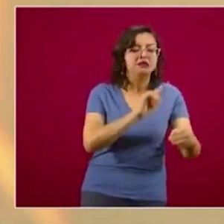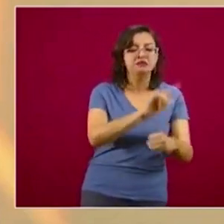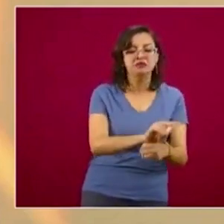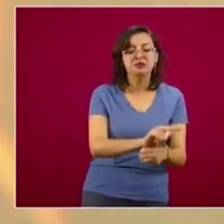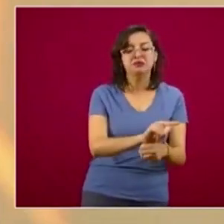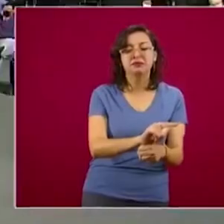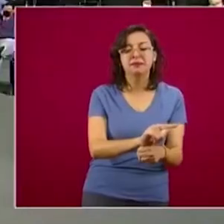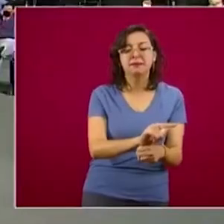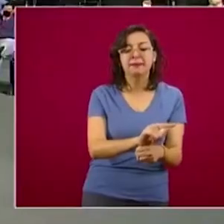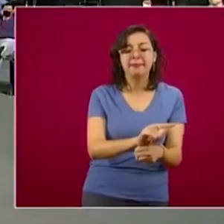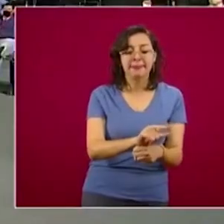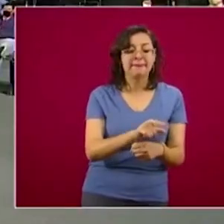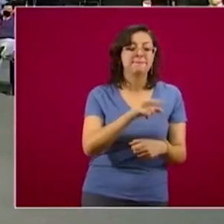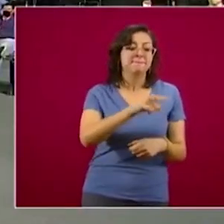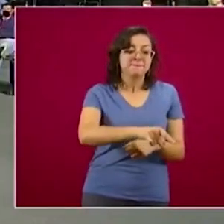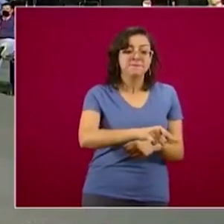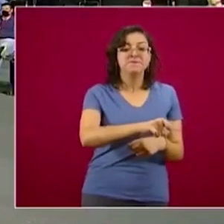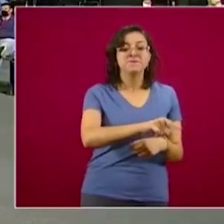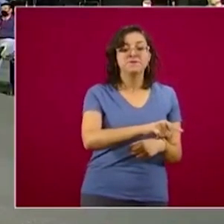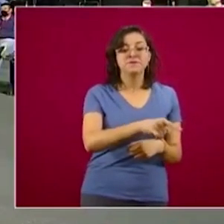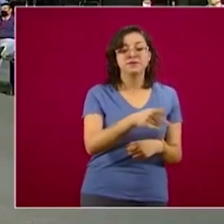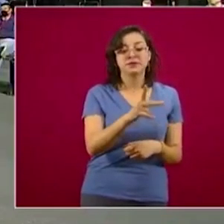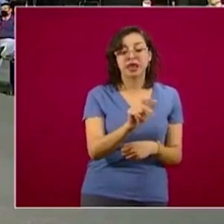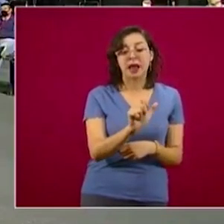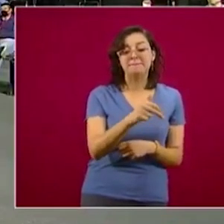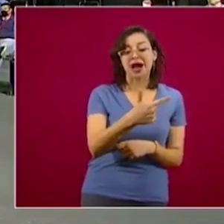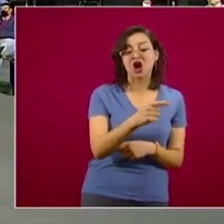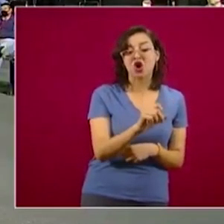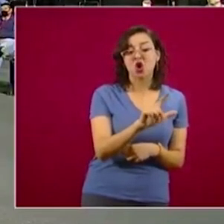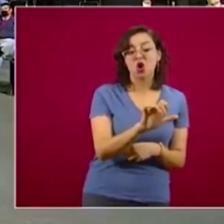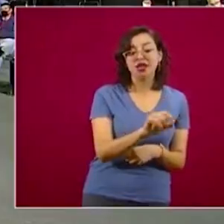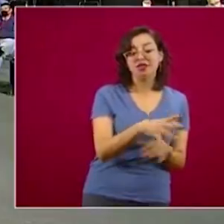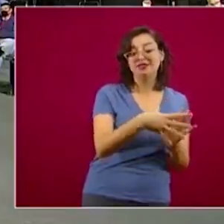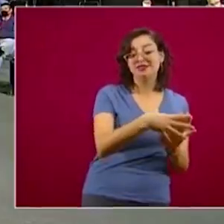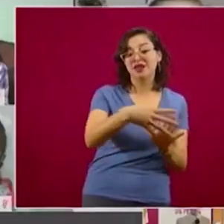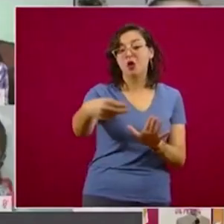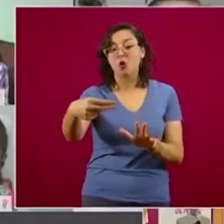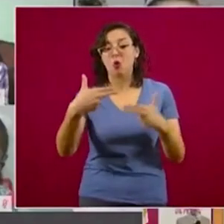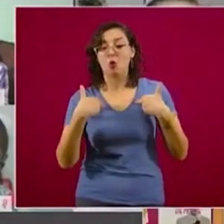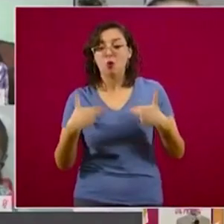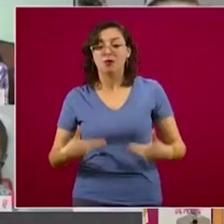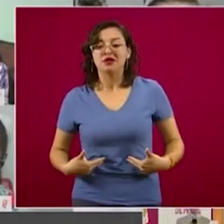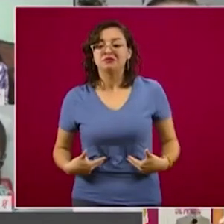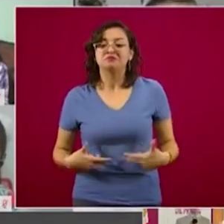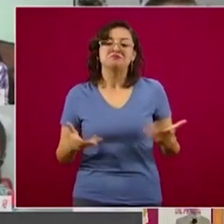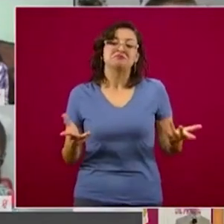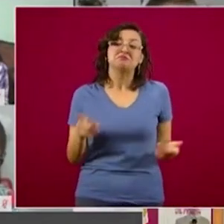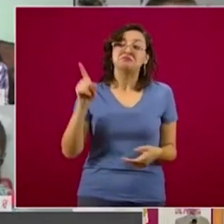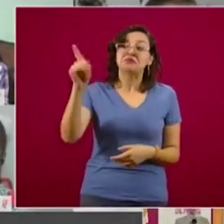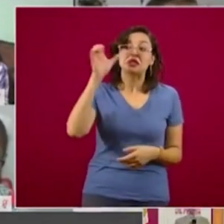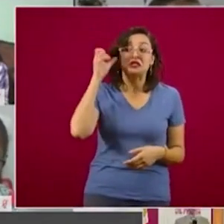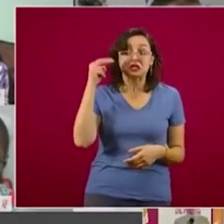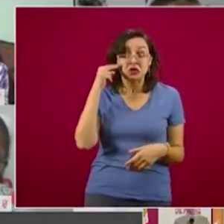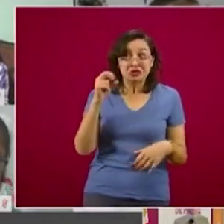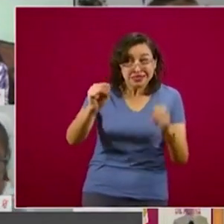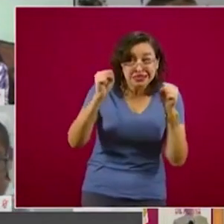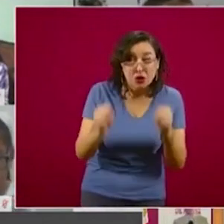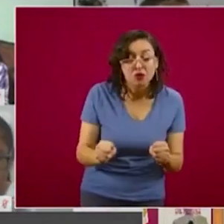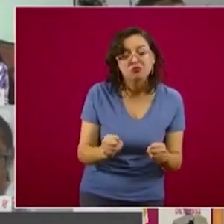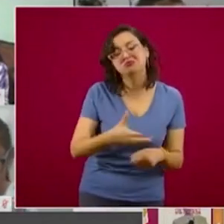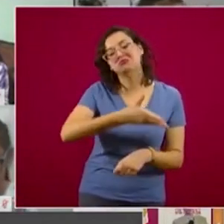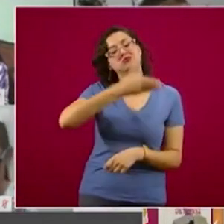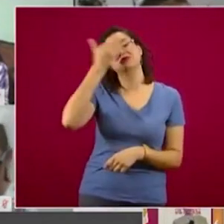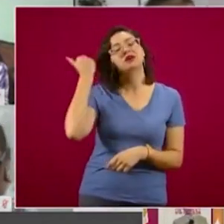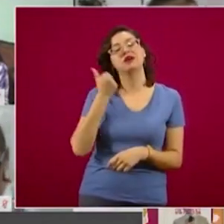pensado que es el transmisor, que es el pangolín, y después a los seres humanos. Se piensa que esto ocurrió en China, pero no se sabe exactamente